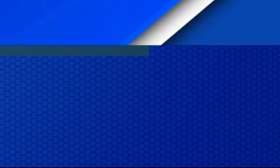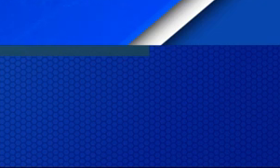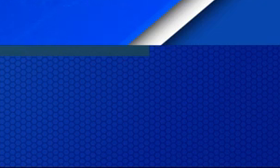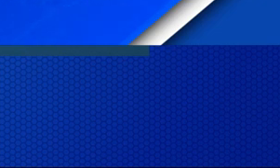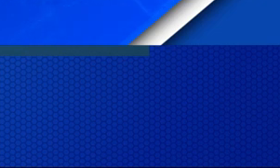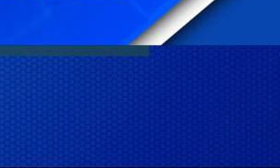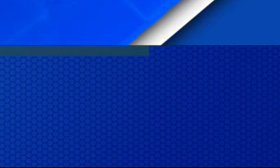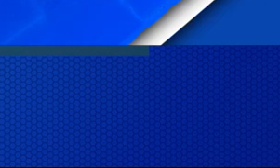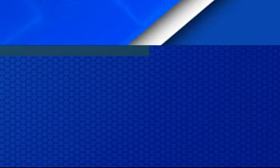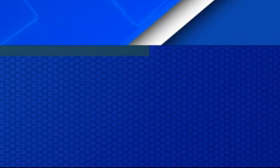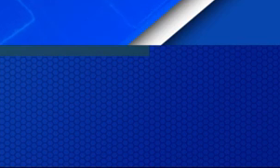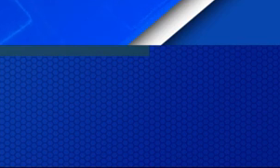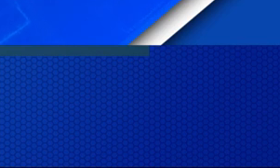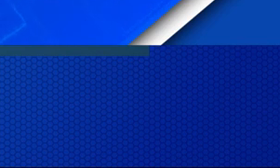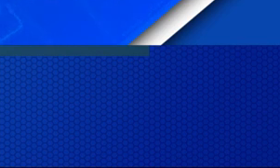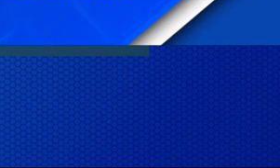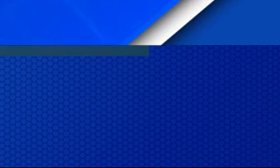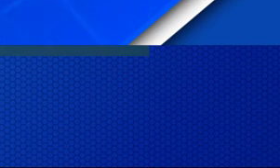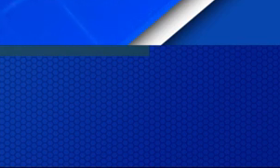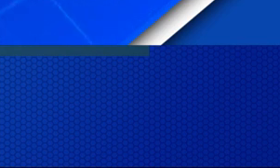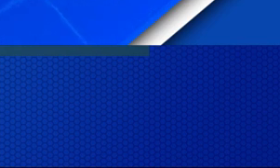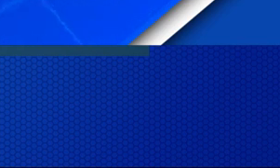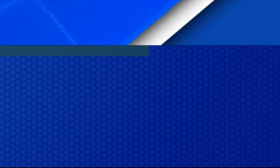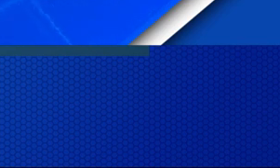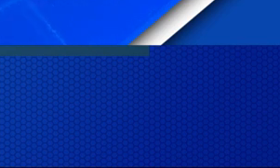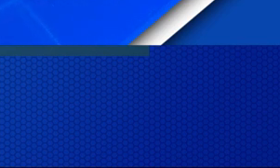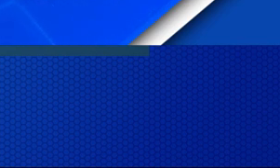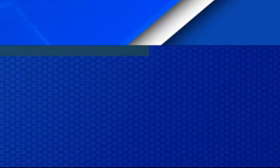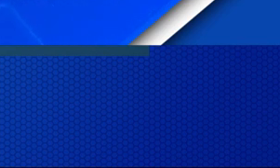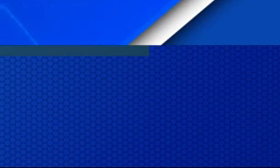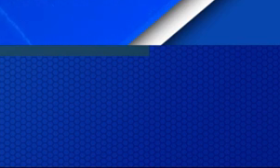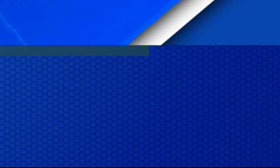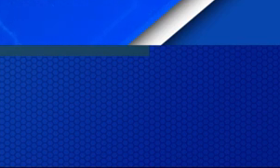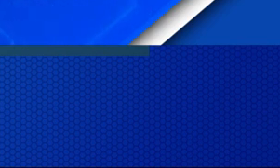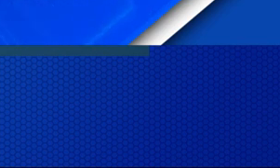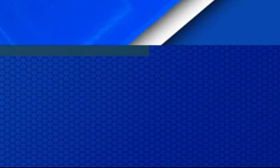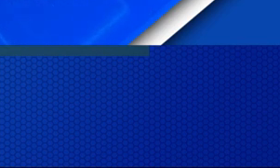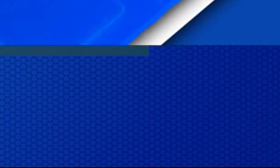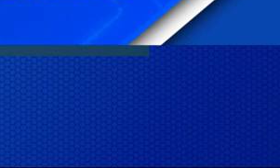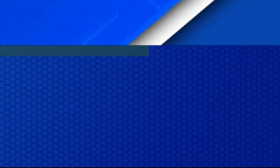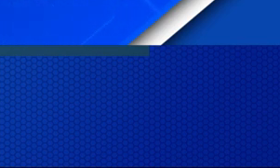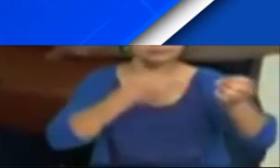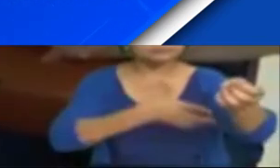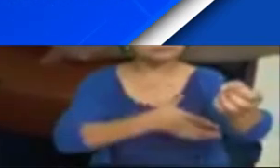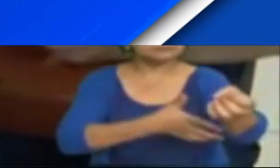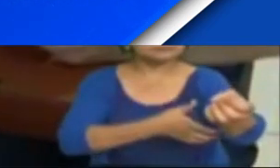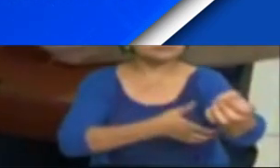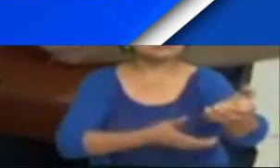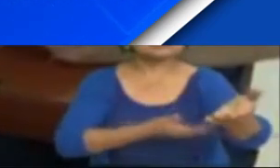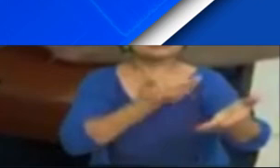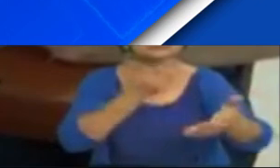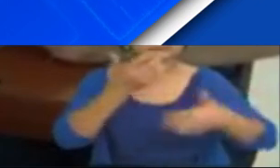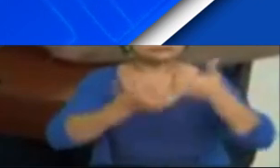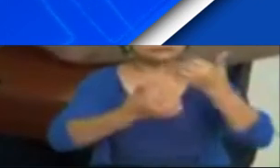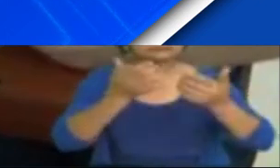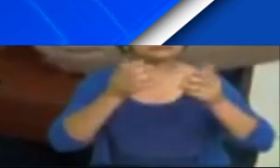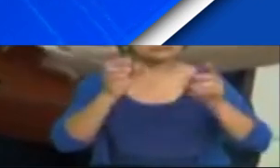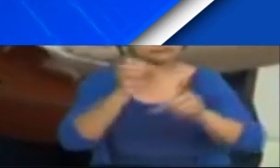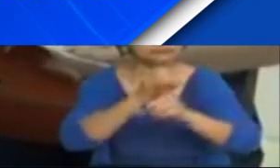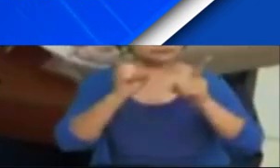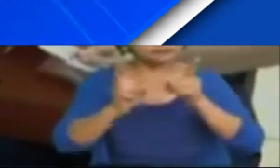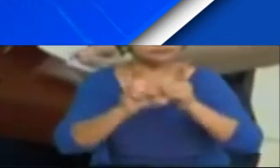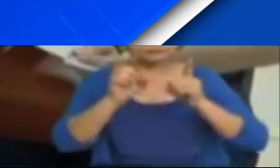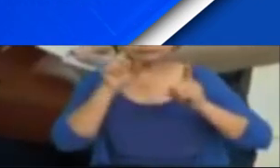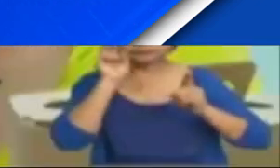al gobierno para los detalles respecto a más detalles sobre esto, ¿no? La OPS asegura que Nicaragua